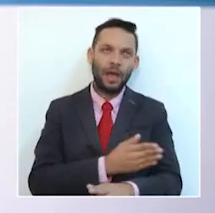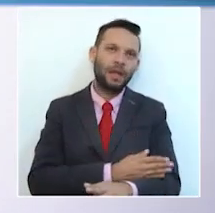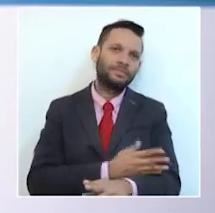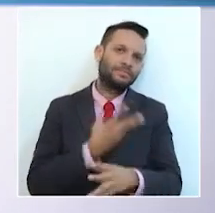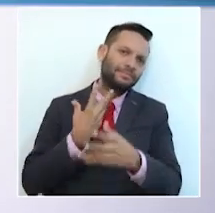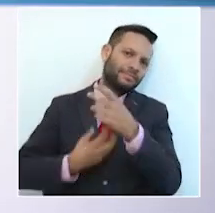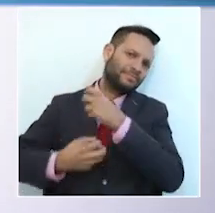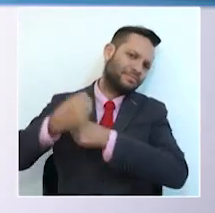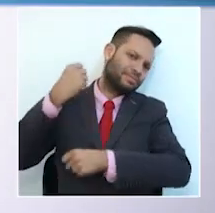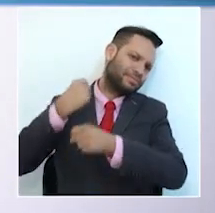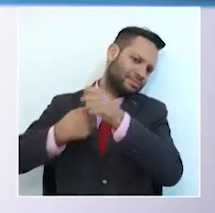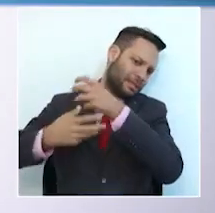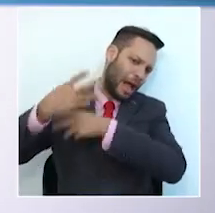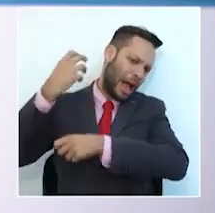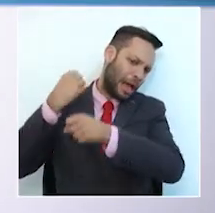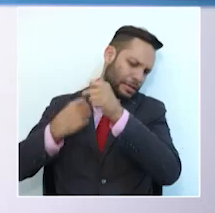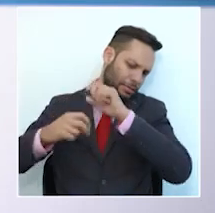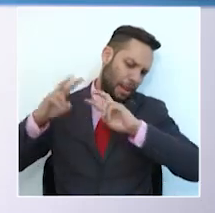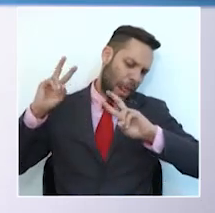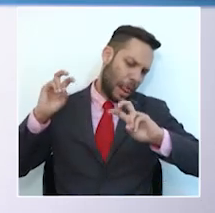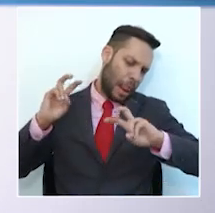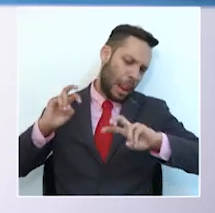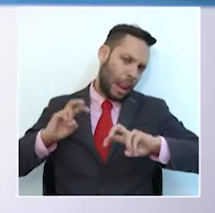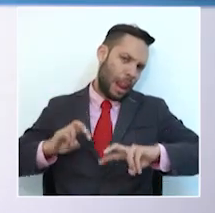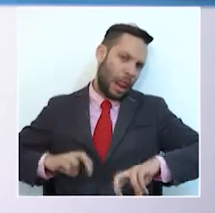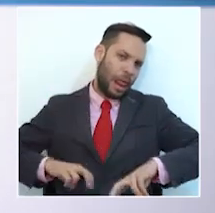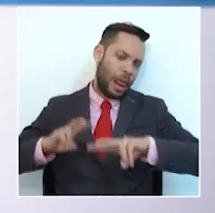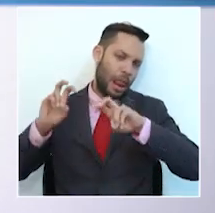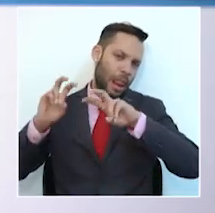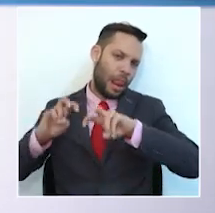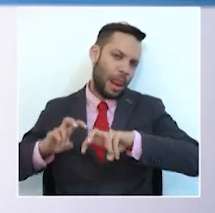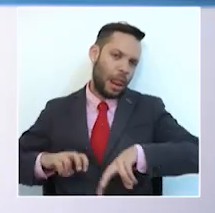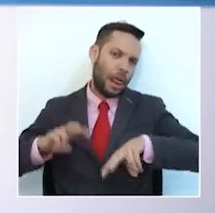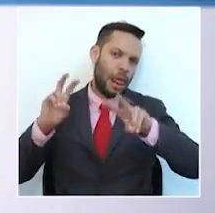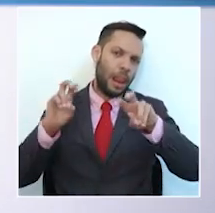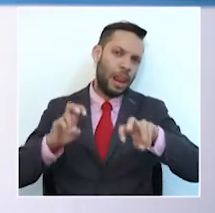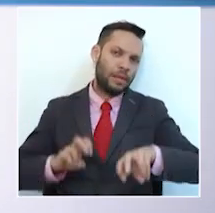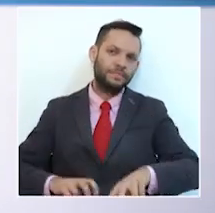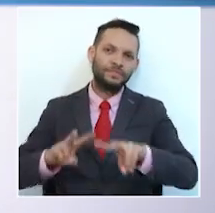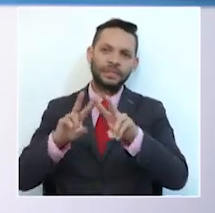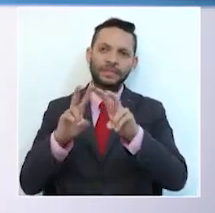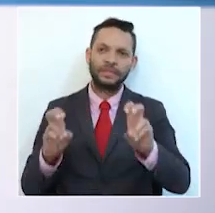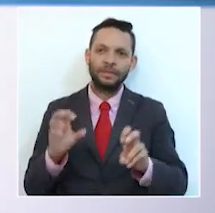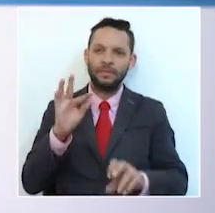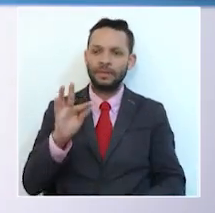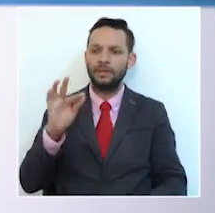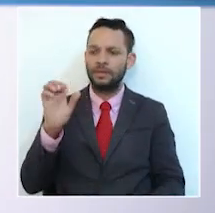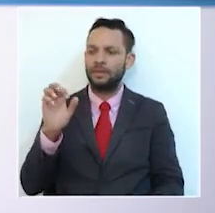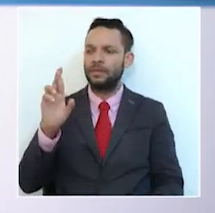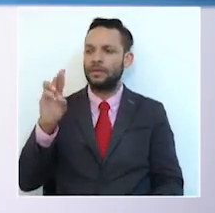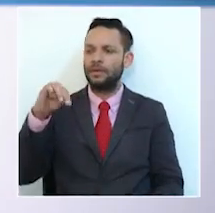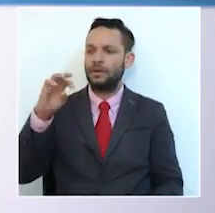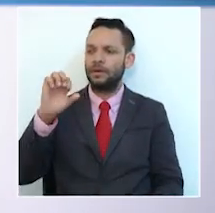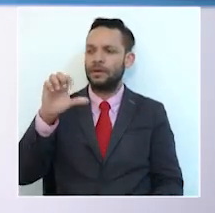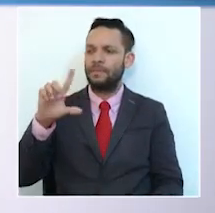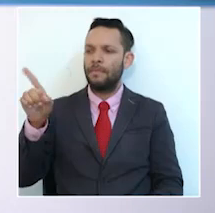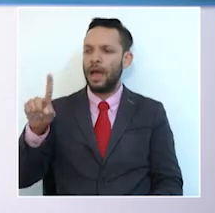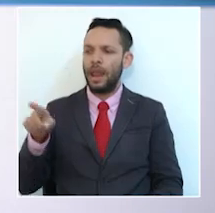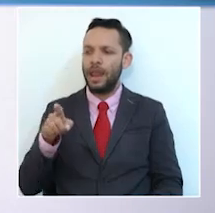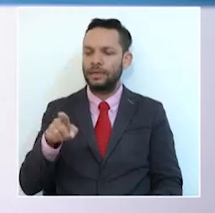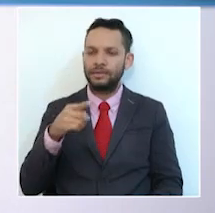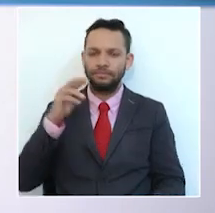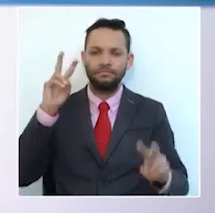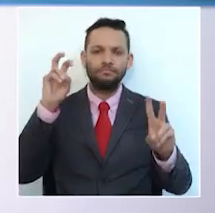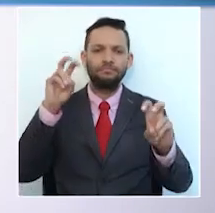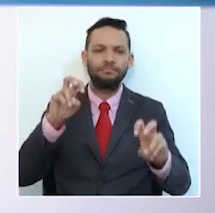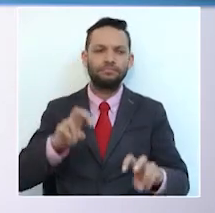bastantes años en el tema del pelo y es termal es mucha gente que desconoce lo que es este término en